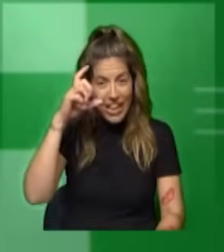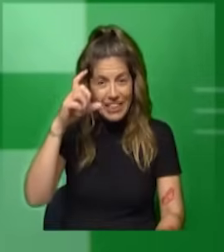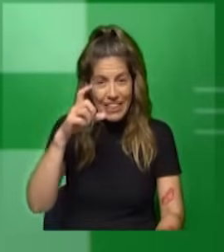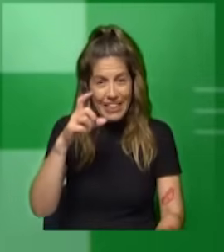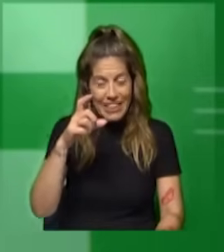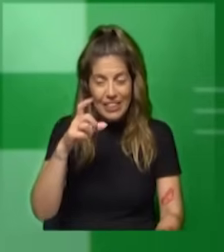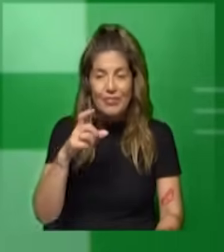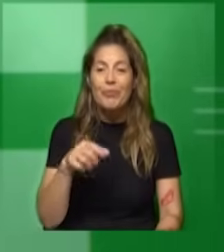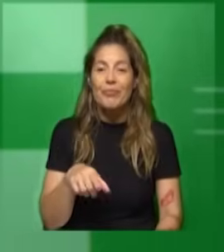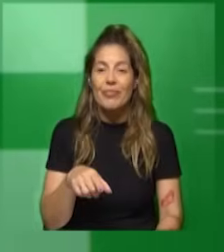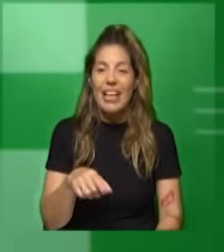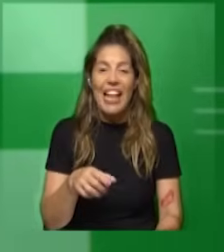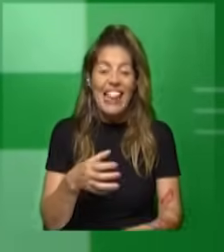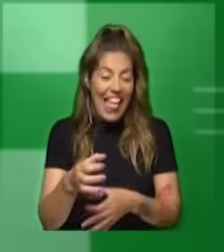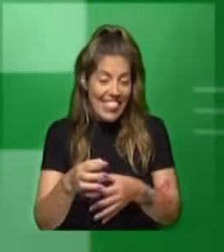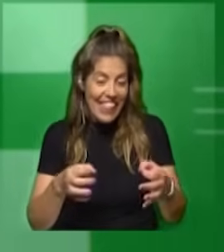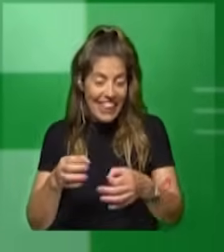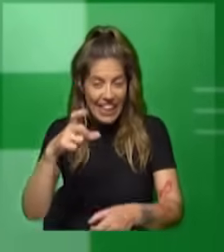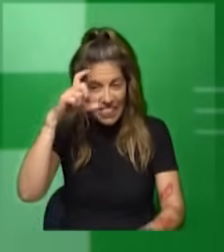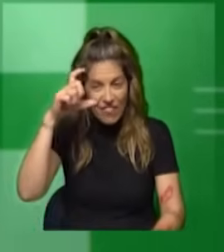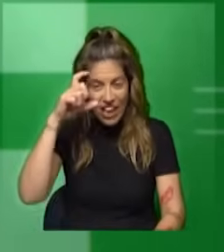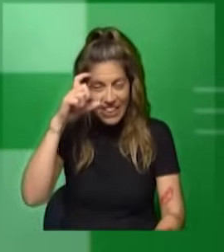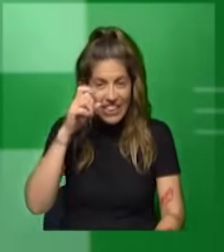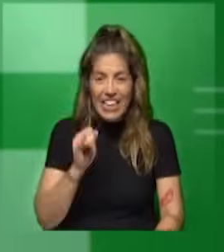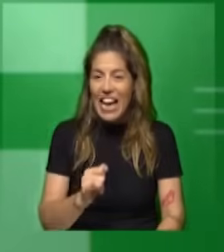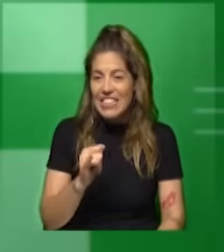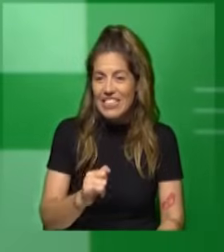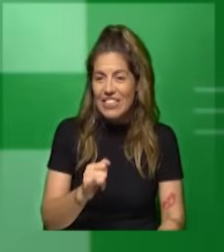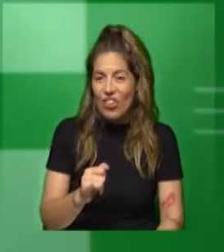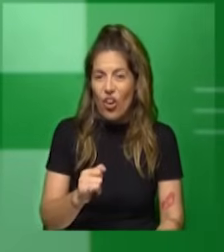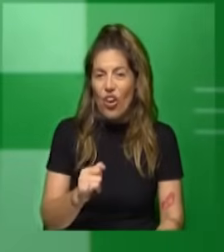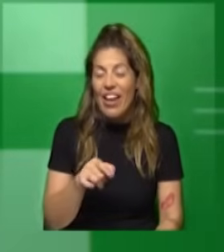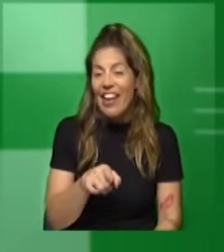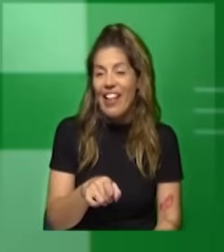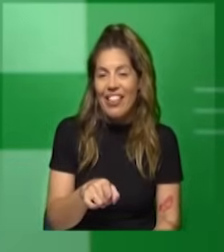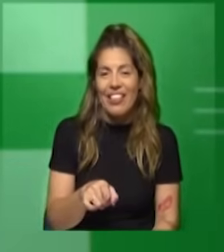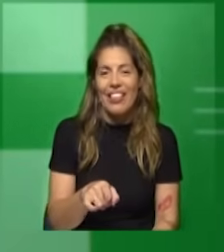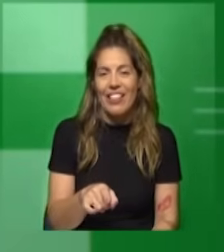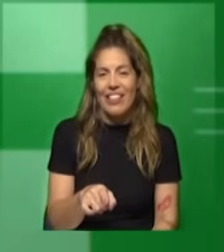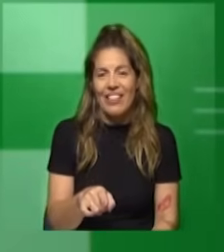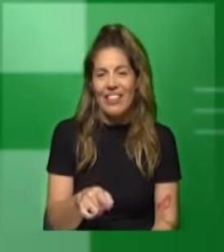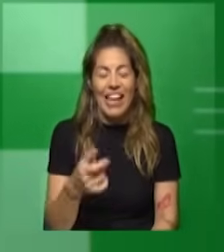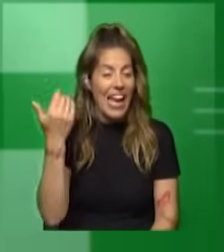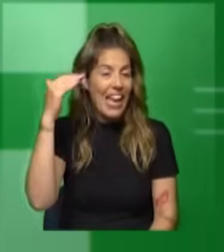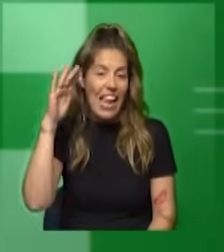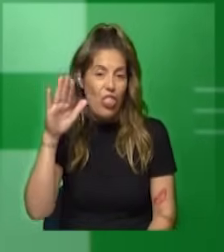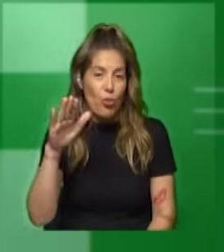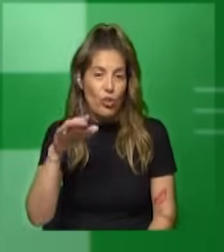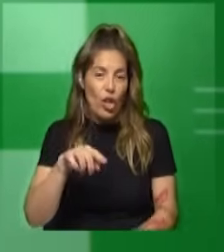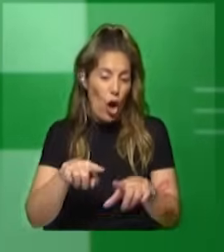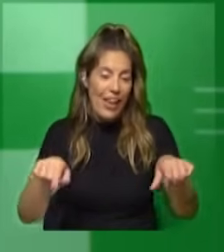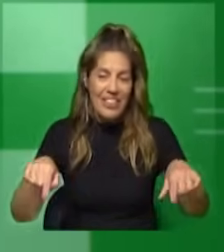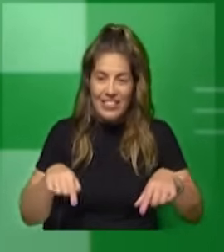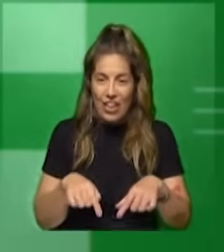la estrategia de Biden ha sido ser el adulto en el salón